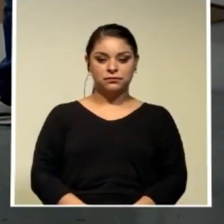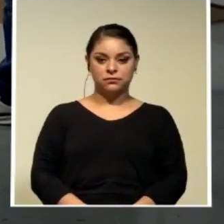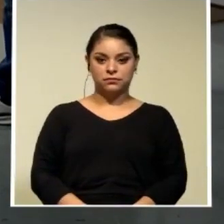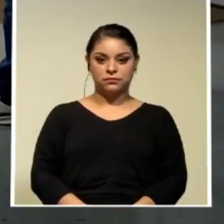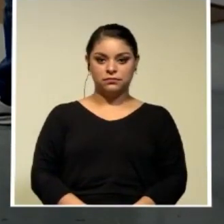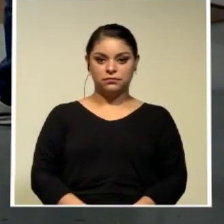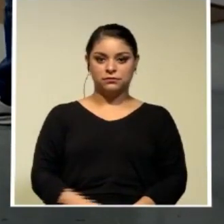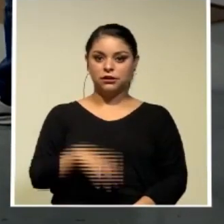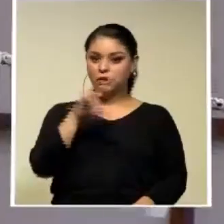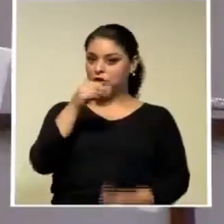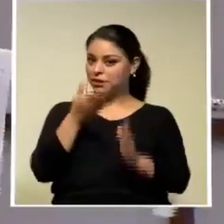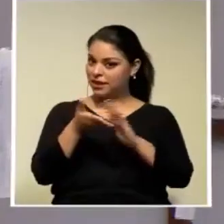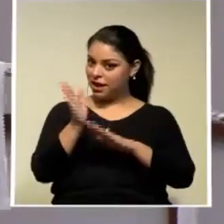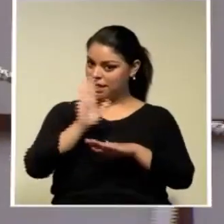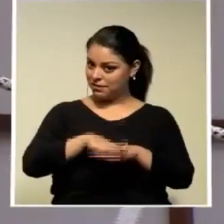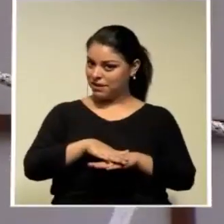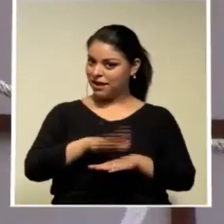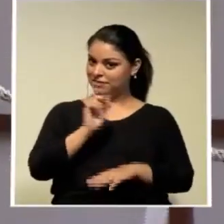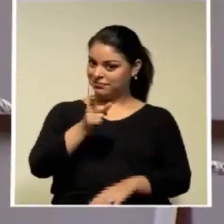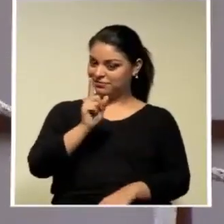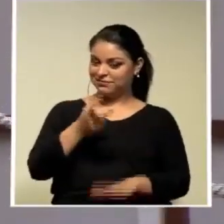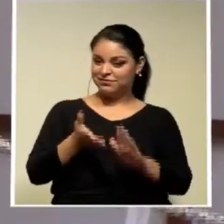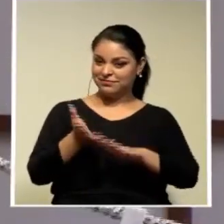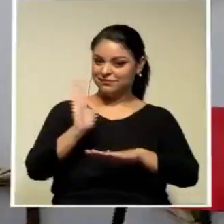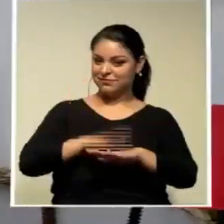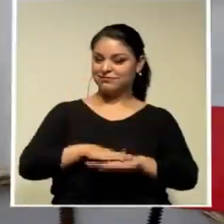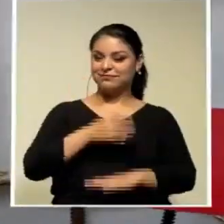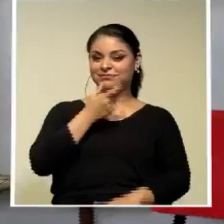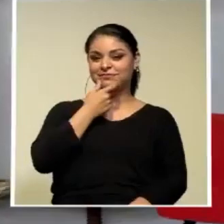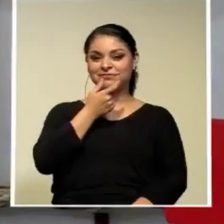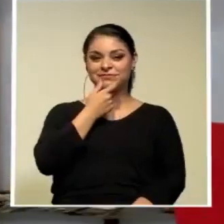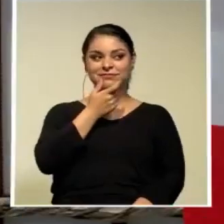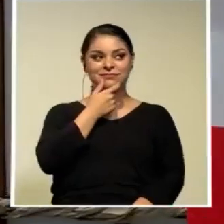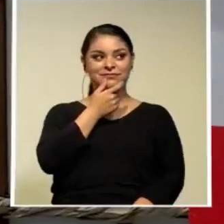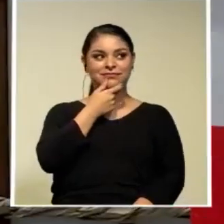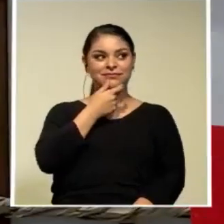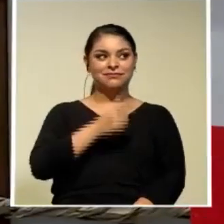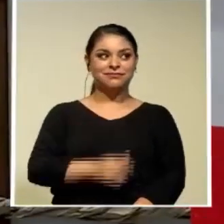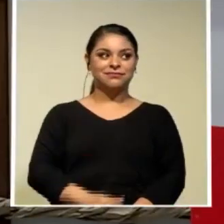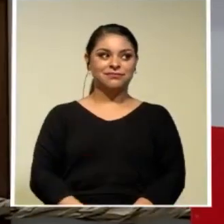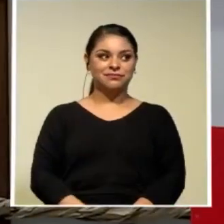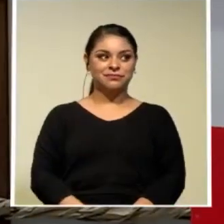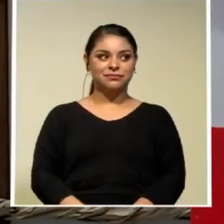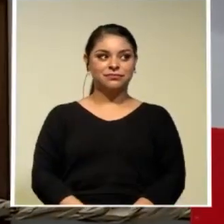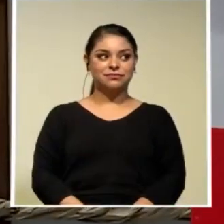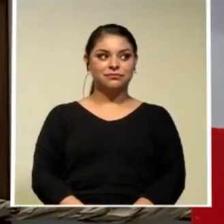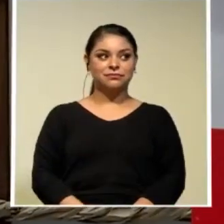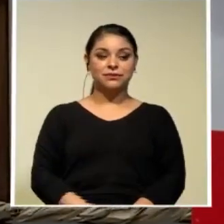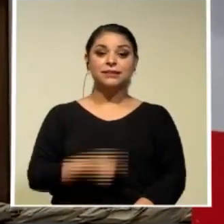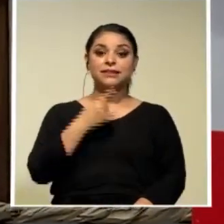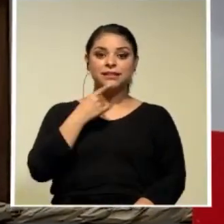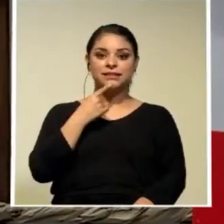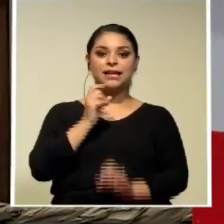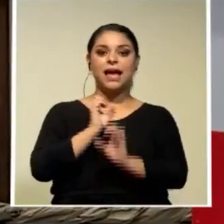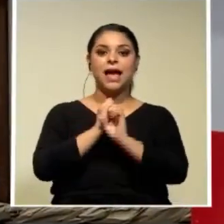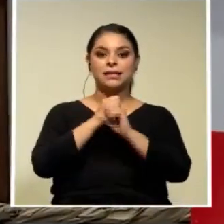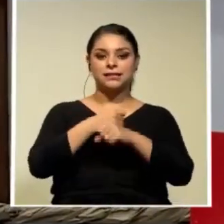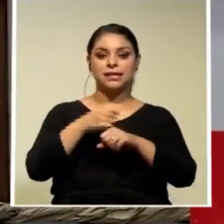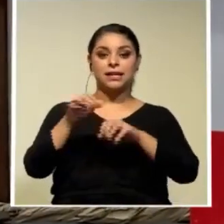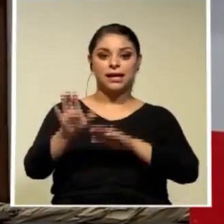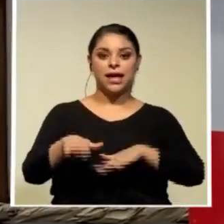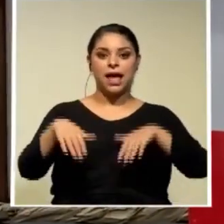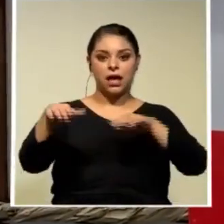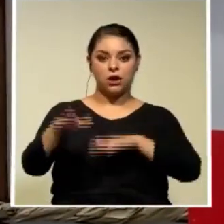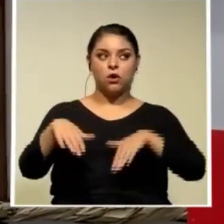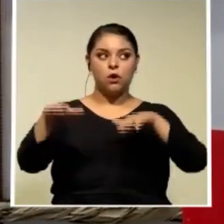No me haga trampilla. Uy, uy, estoy haciendo una trampilla, niños y niñas. Aquí dice que realice un galope,